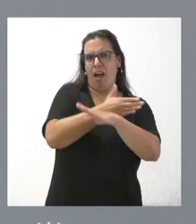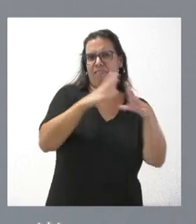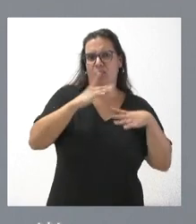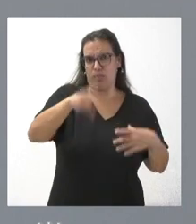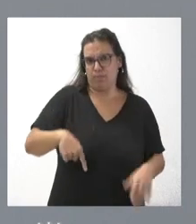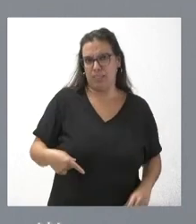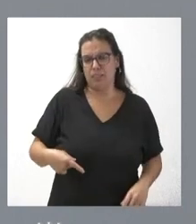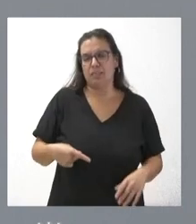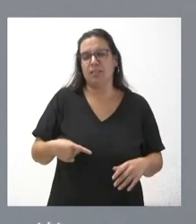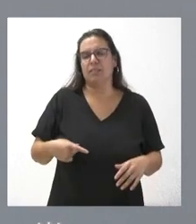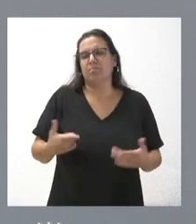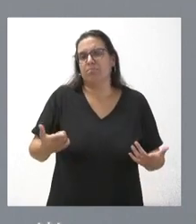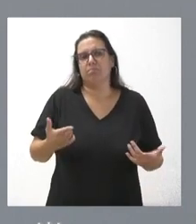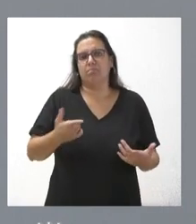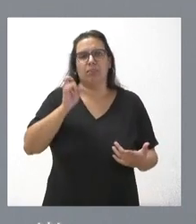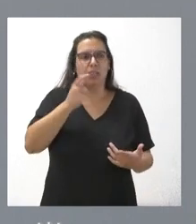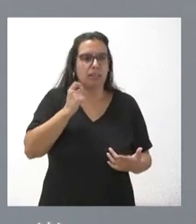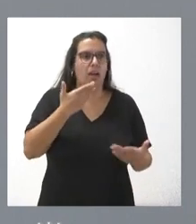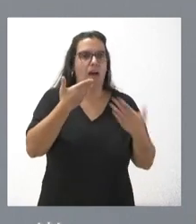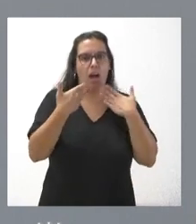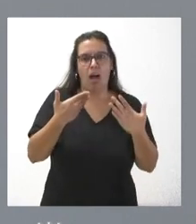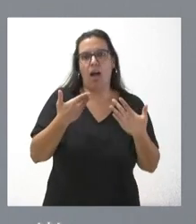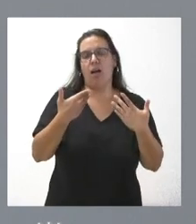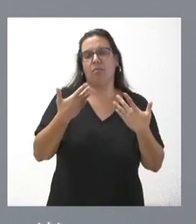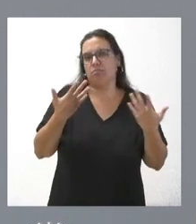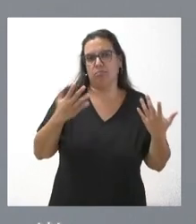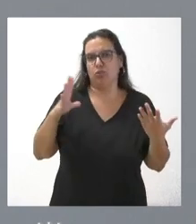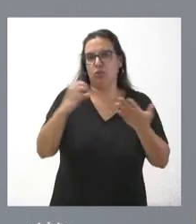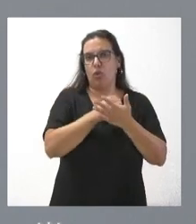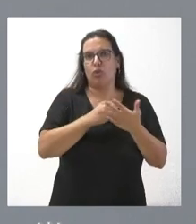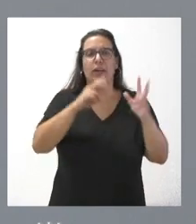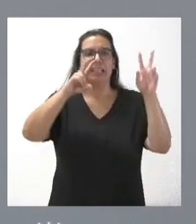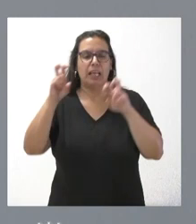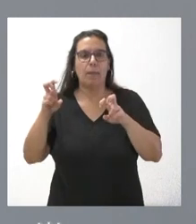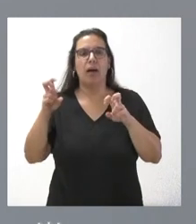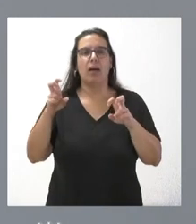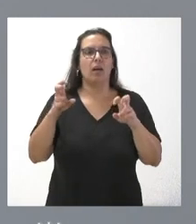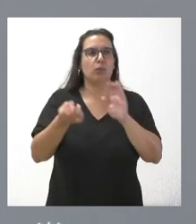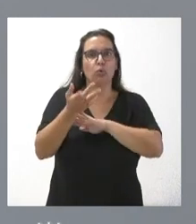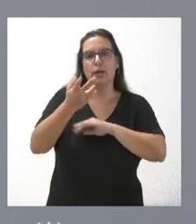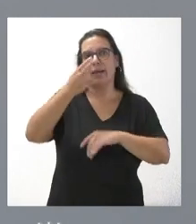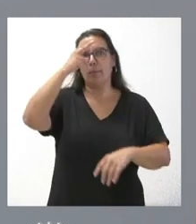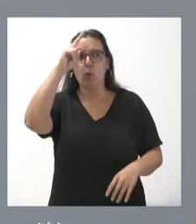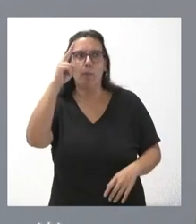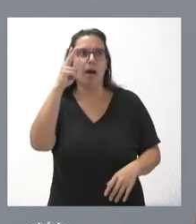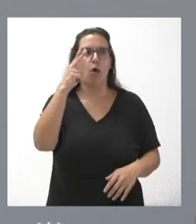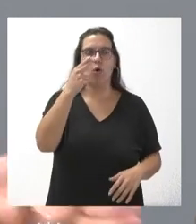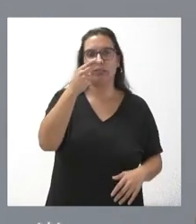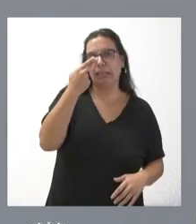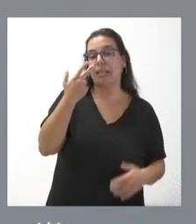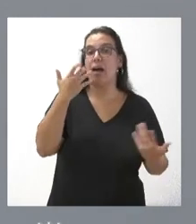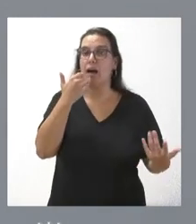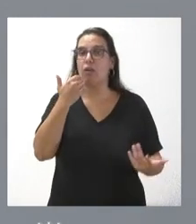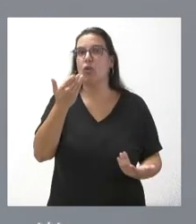Gobierno, pero sí contacto permanente de los diferentes miembros del Consejo de Gobierno, los asuntos que nos han preocupado e interesado. Aquí tienen